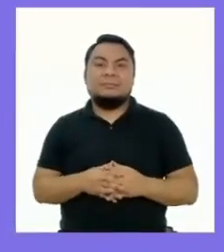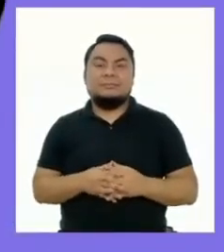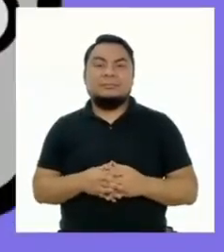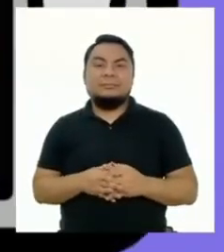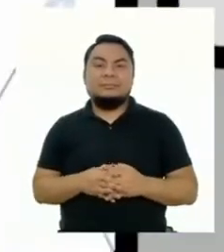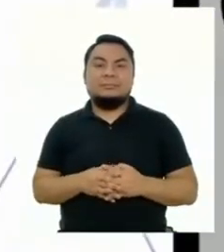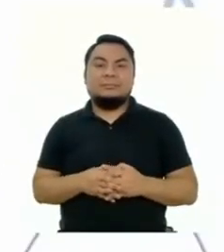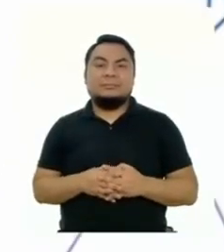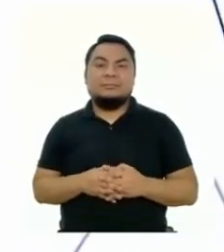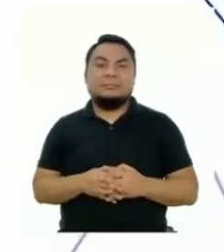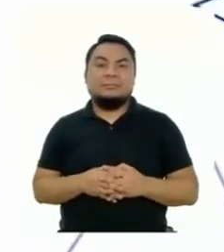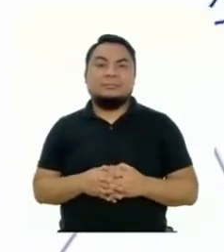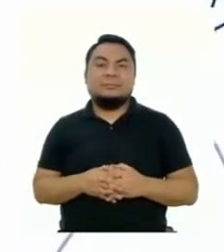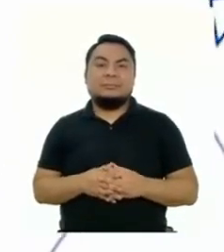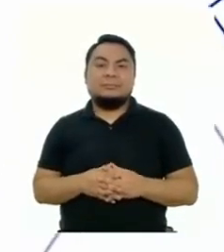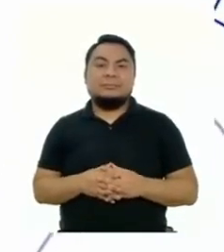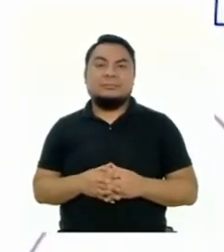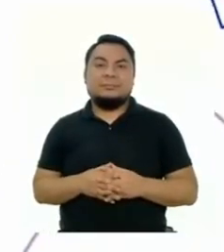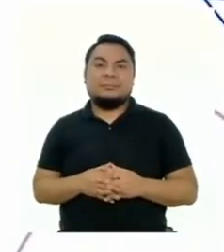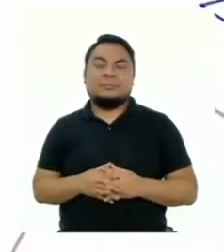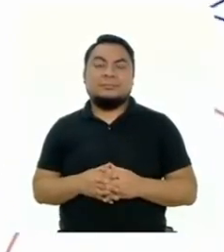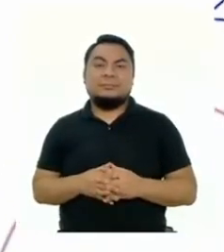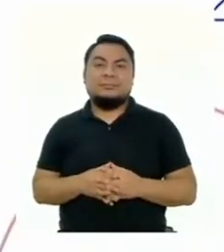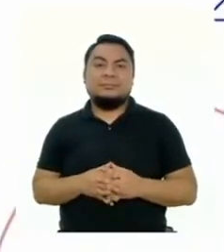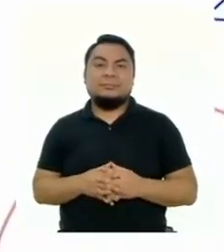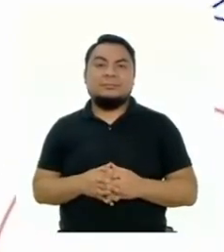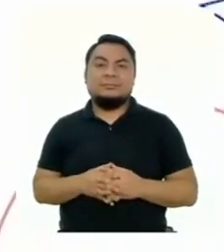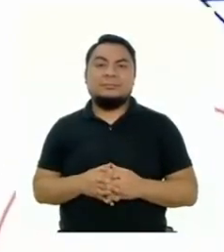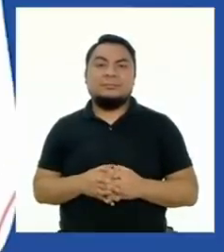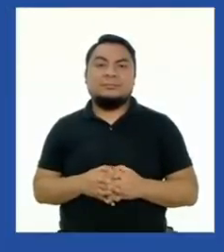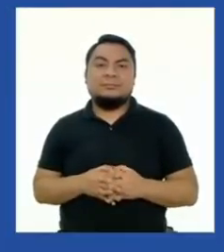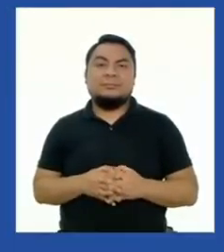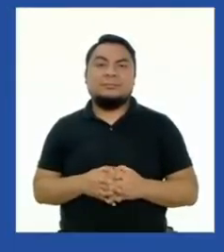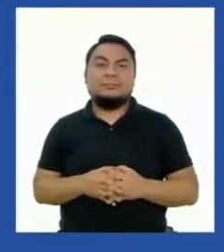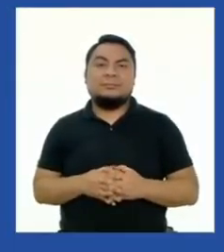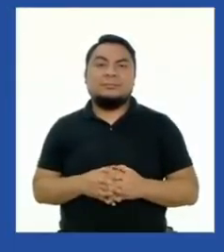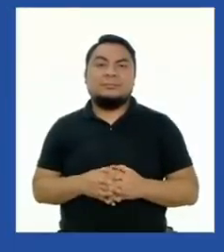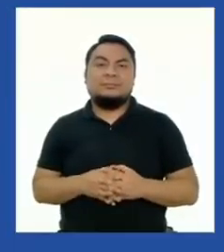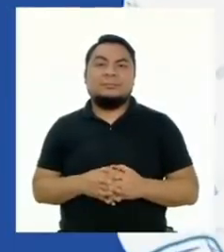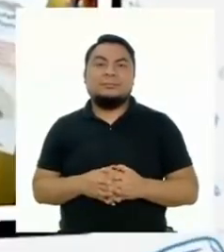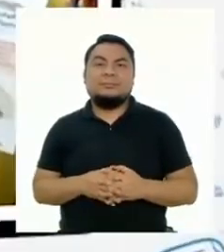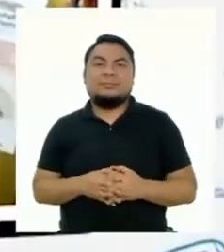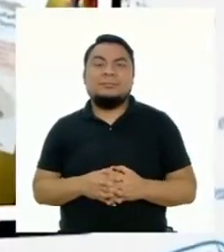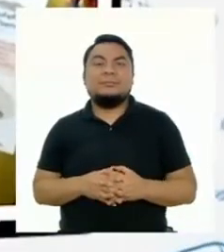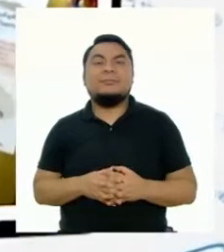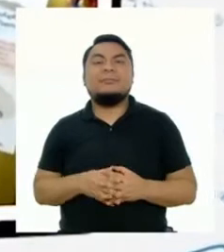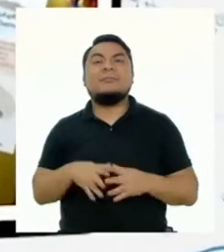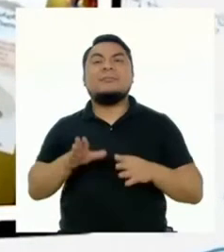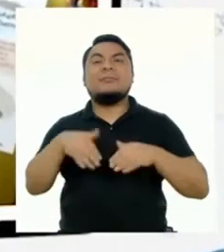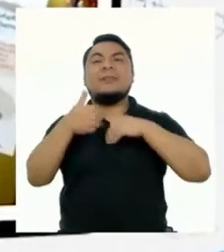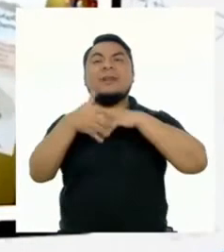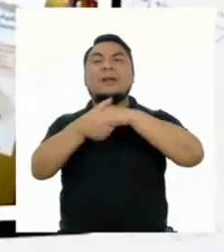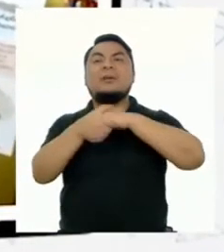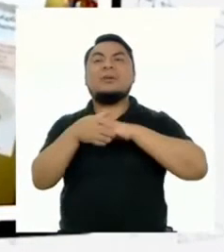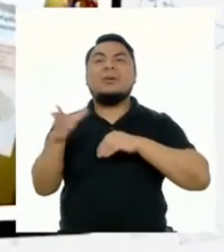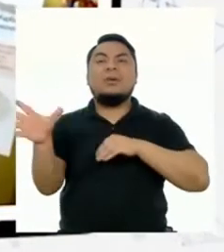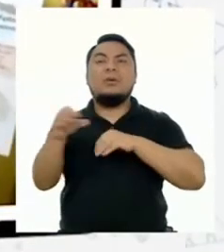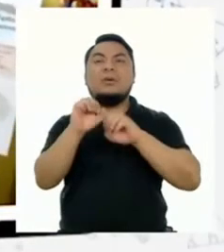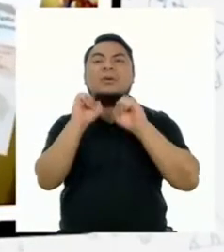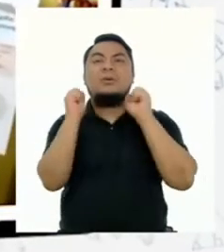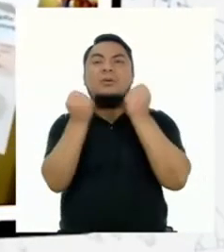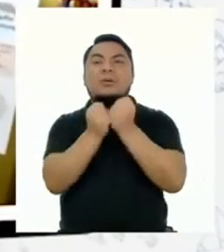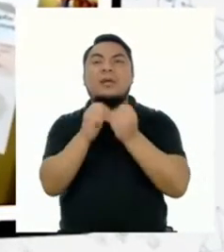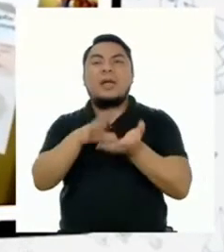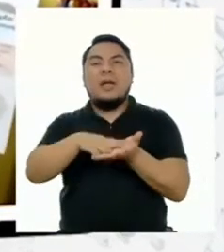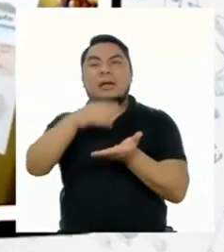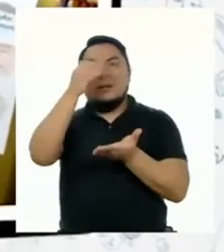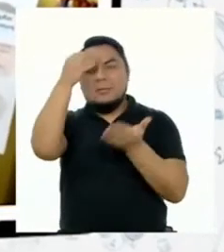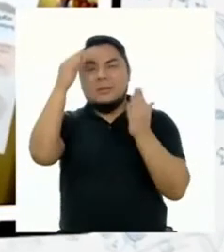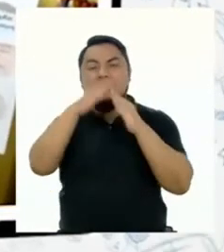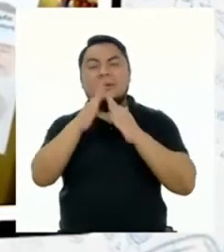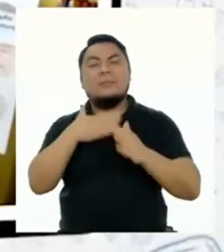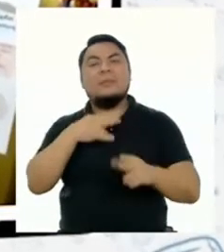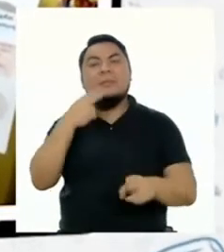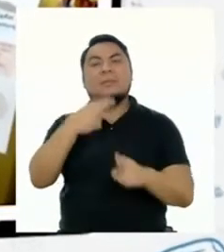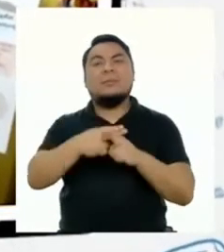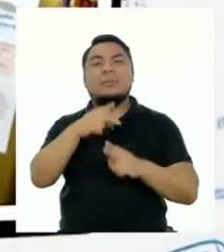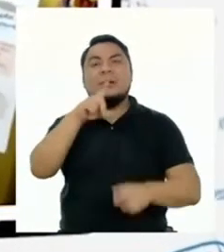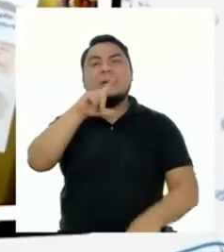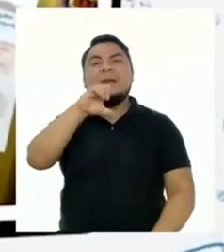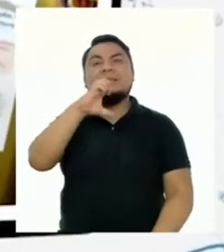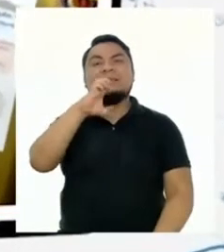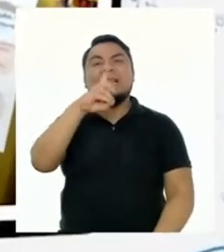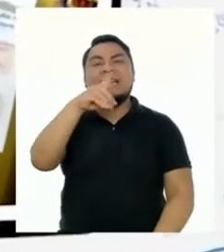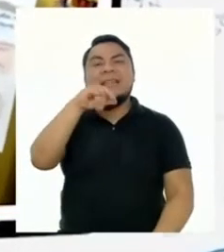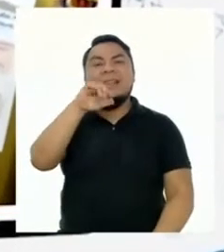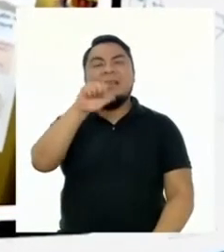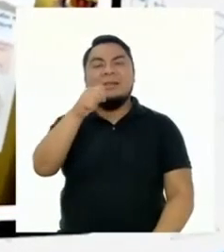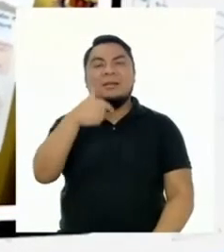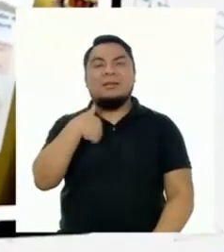Saludos a toda Aprendiendo en Casa. Mi nombre es Elinda